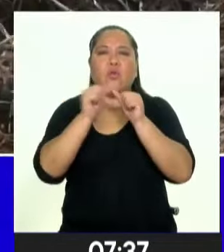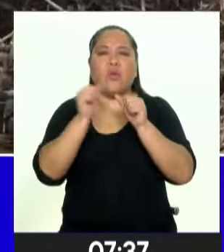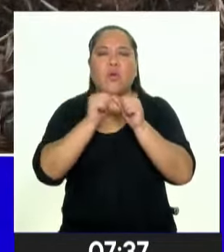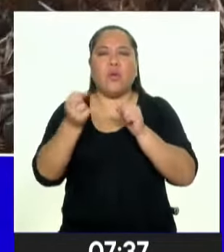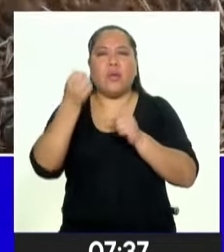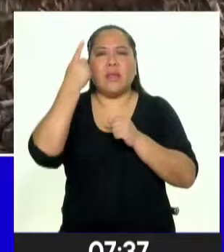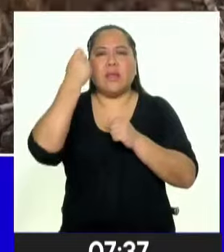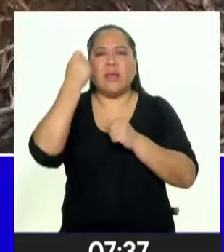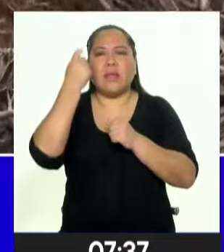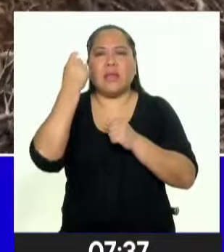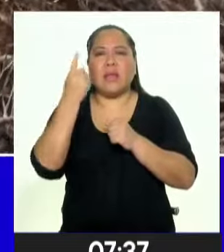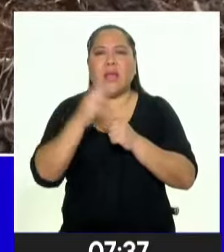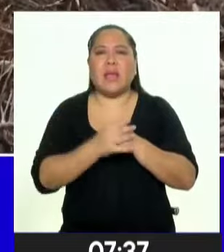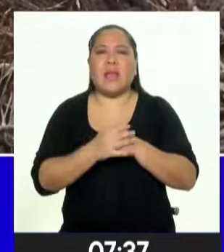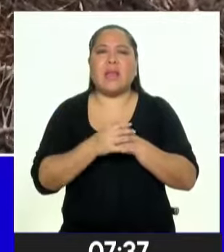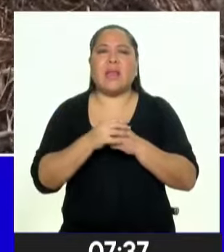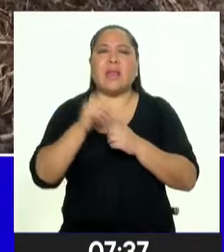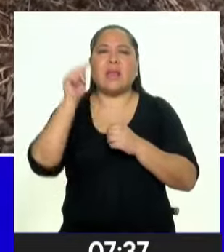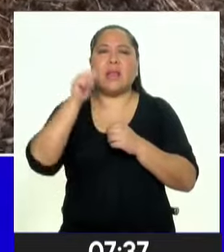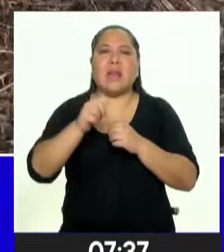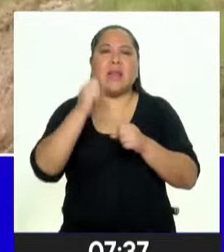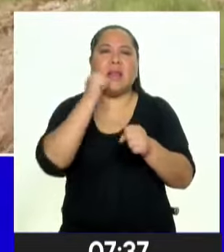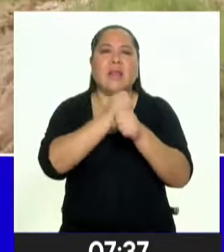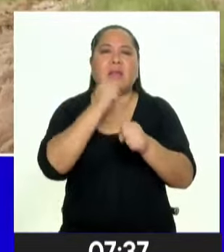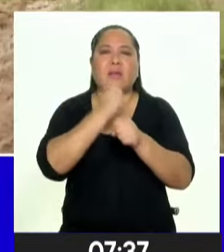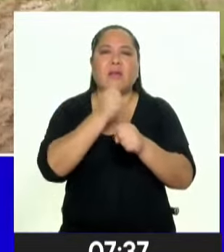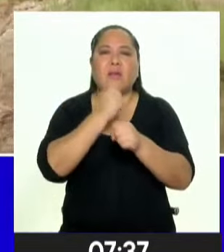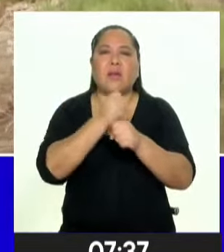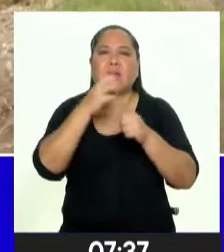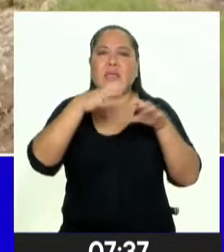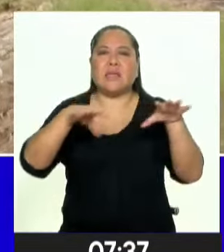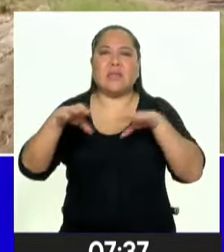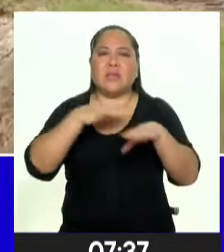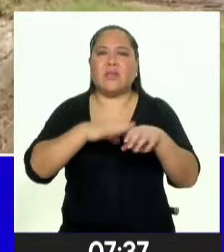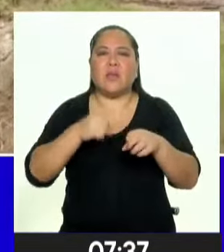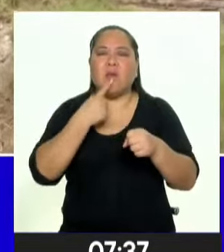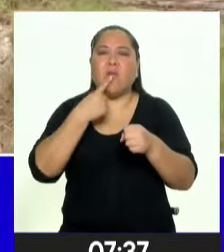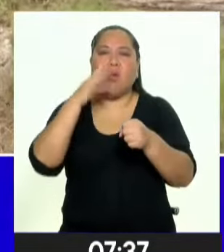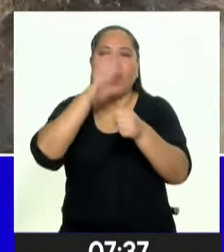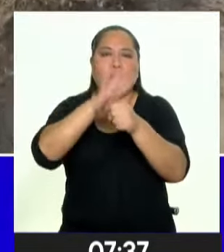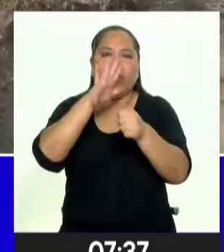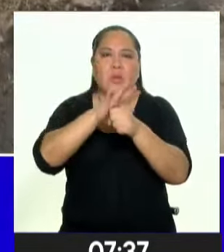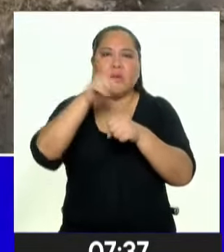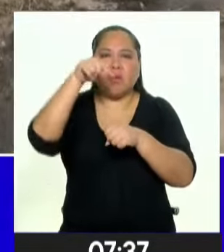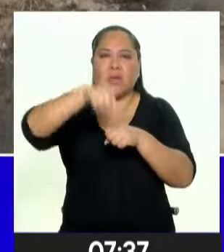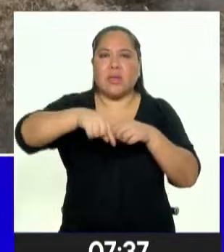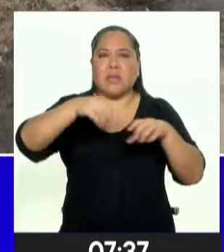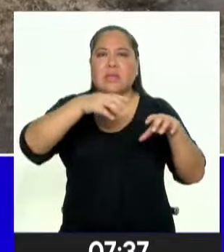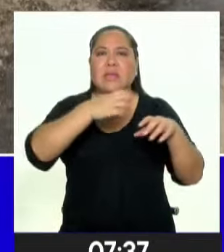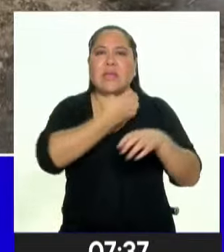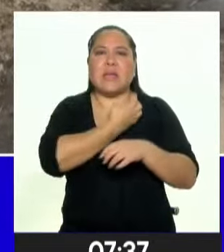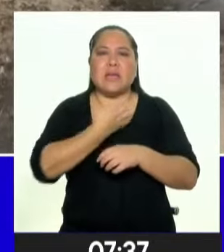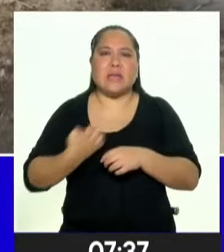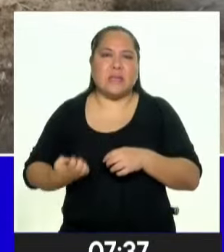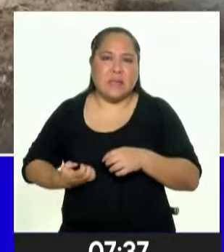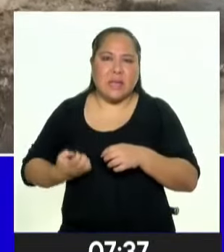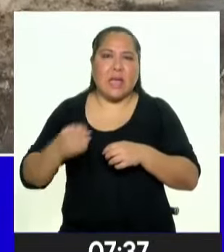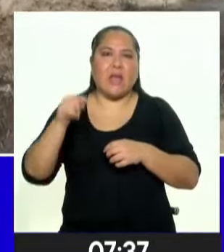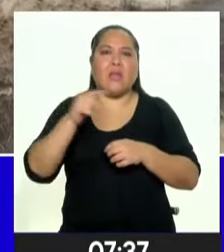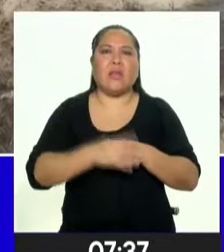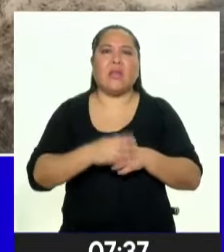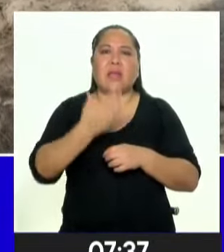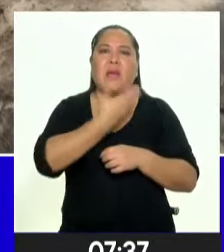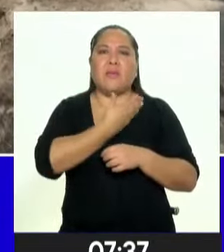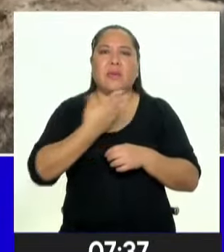de de del trabajo que se ha venido haciendo y el compromiso de este gobierno y de la presidenta